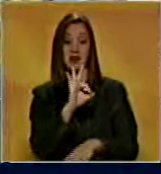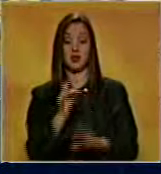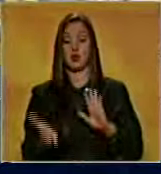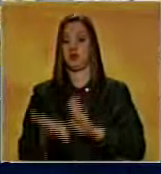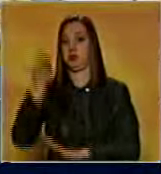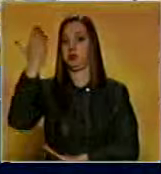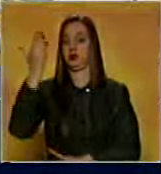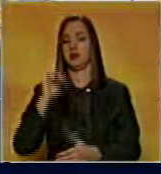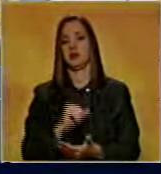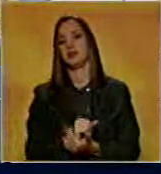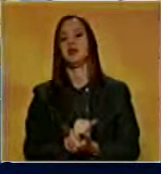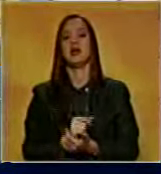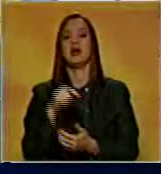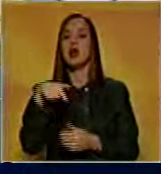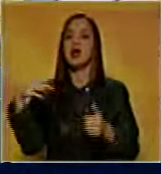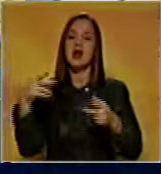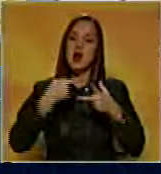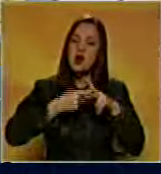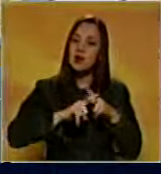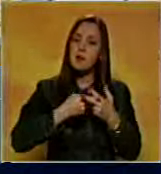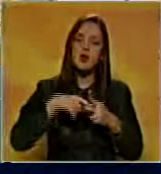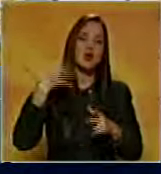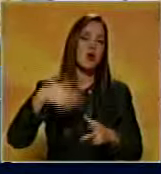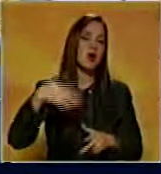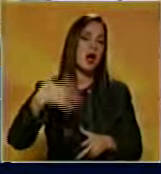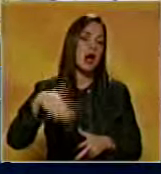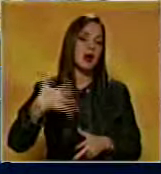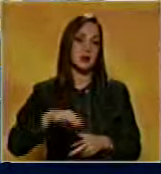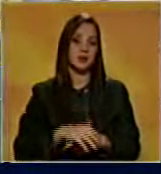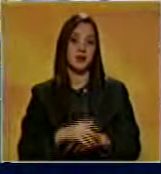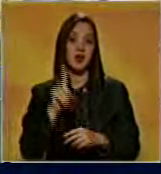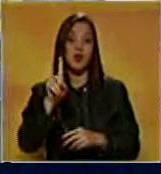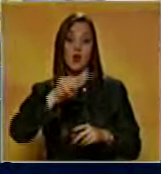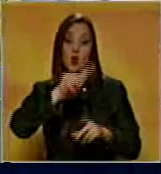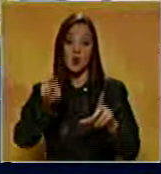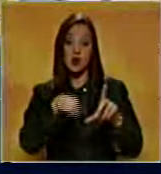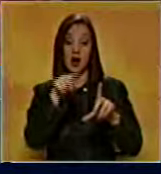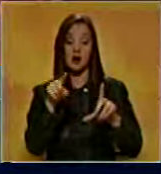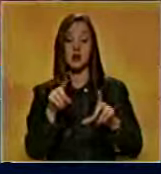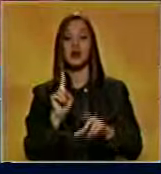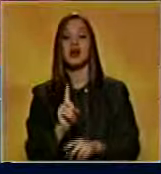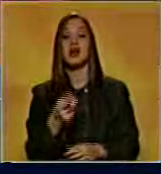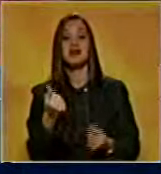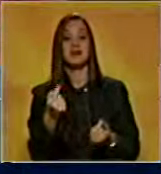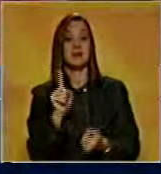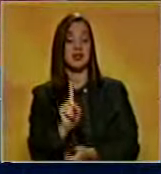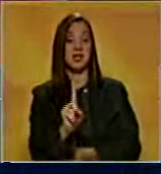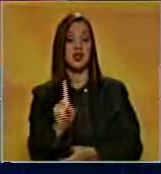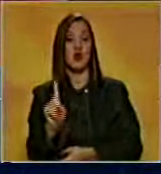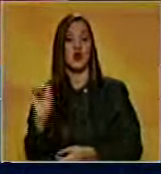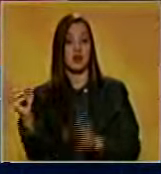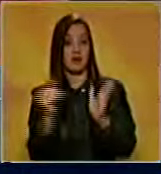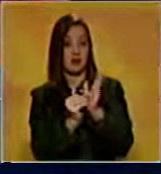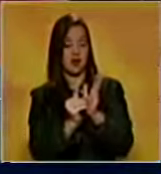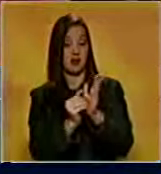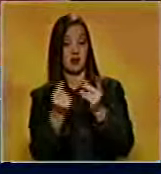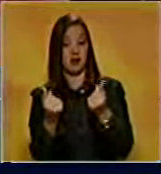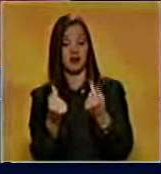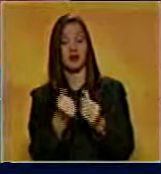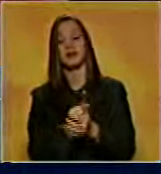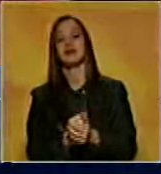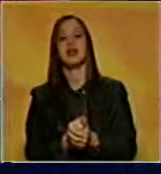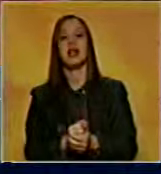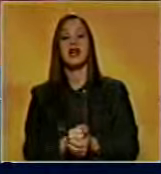sea, los repuestos no se consiguen, muy caros los repuestos. Un caucho nos cuesta 110 mil bolívares. 120 carros accidentados por